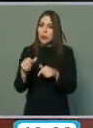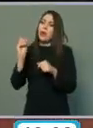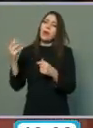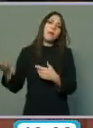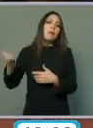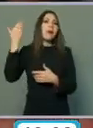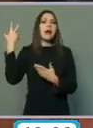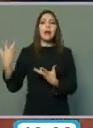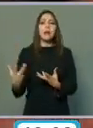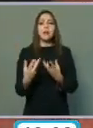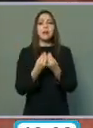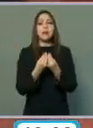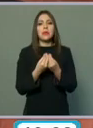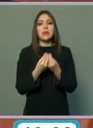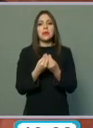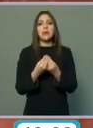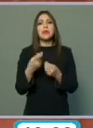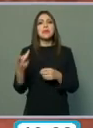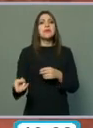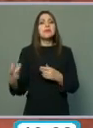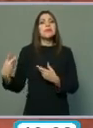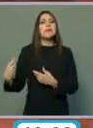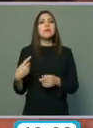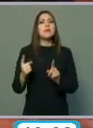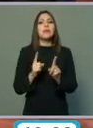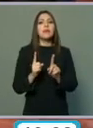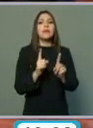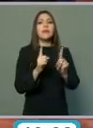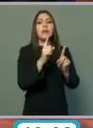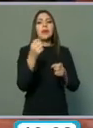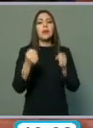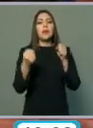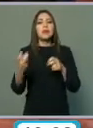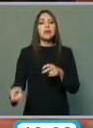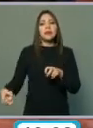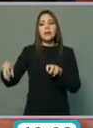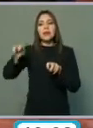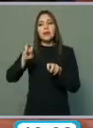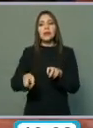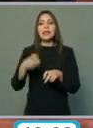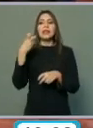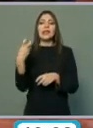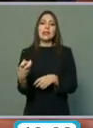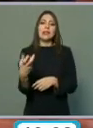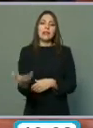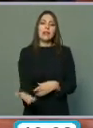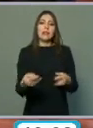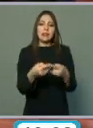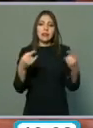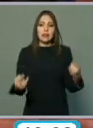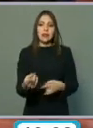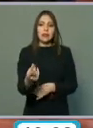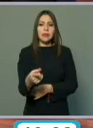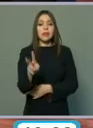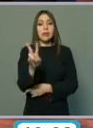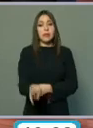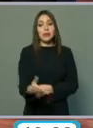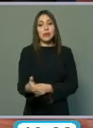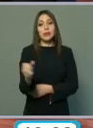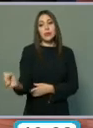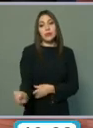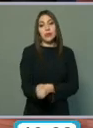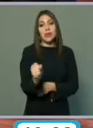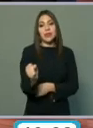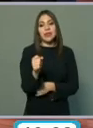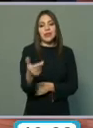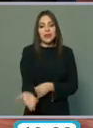conmigo? Entonces, pues me siguió al coche, se subió al asiento del copiloto y esa fue la historia de Martín. Pero él fue muy afortunado, porque